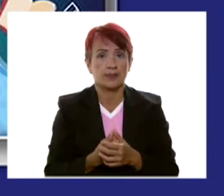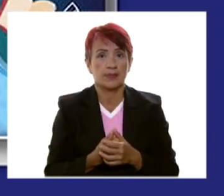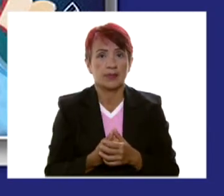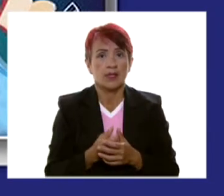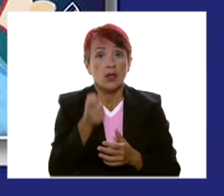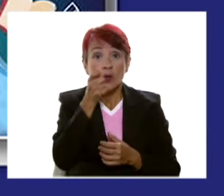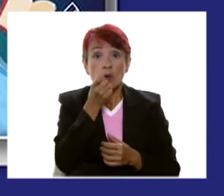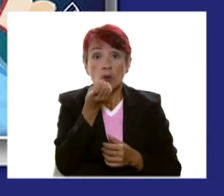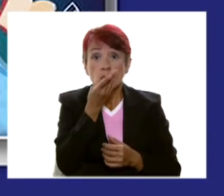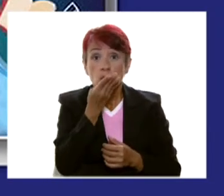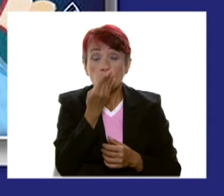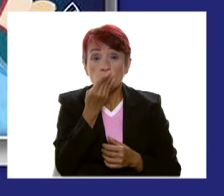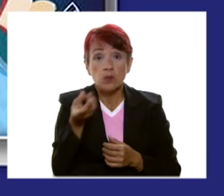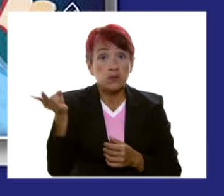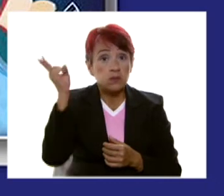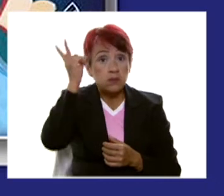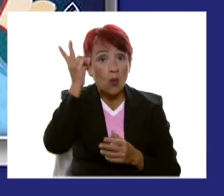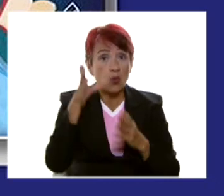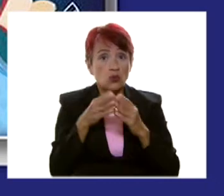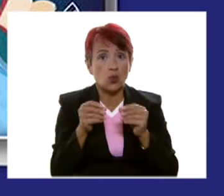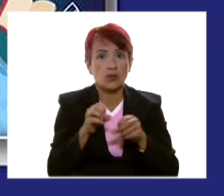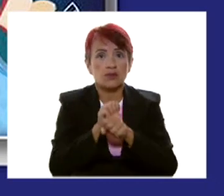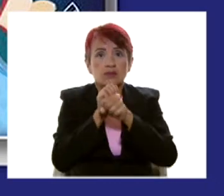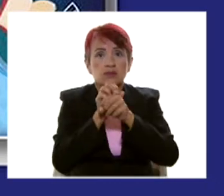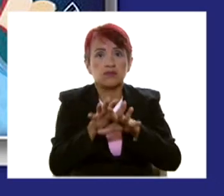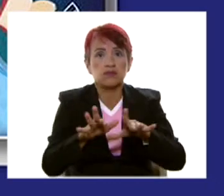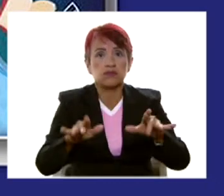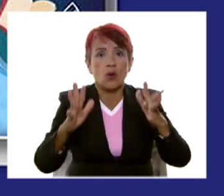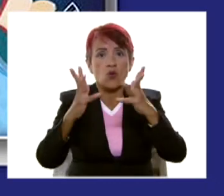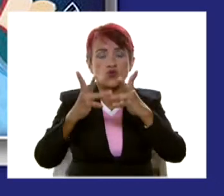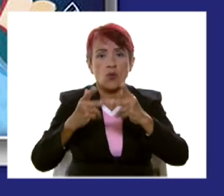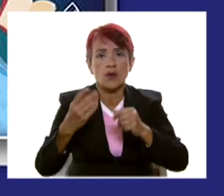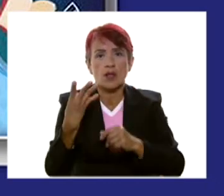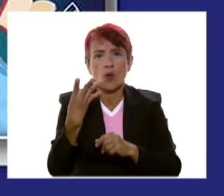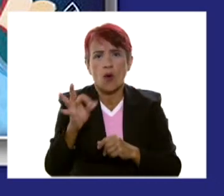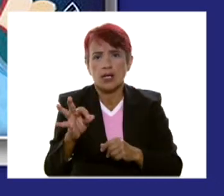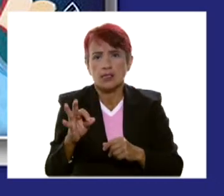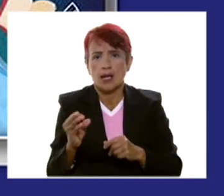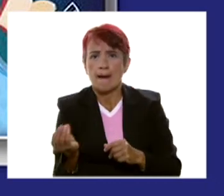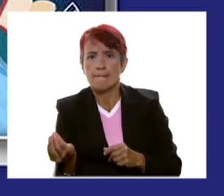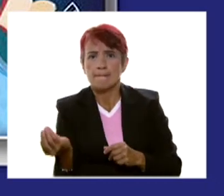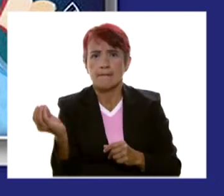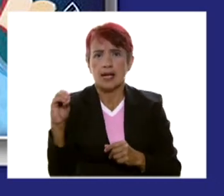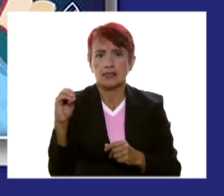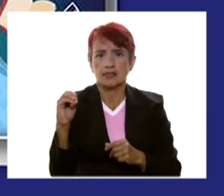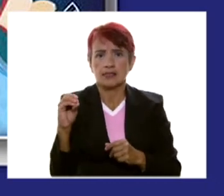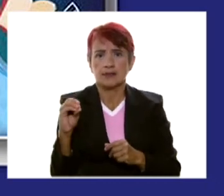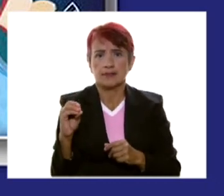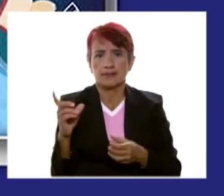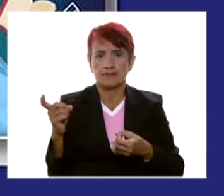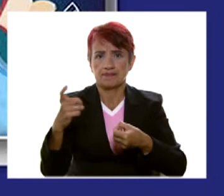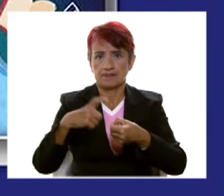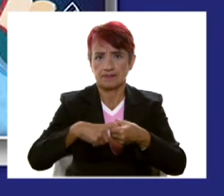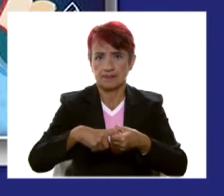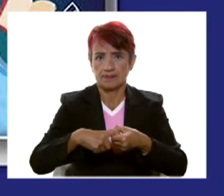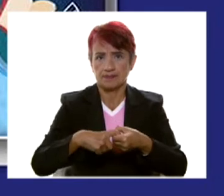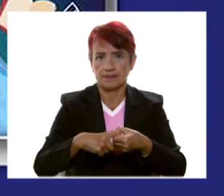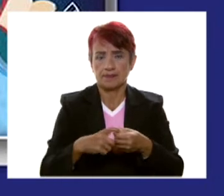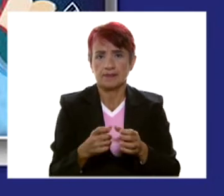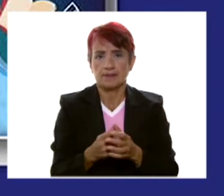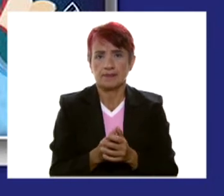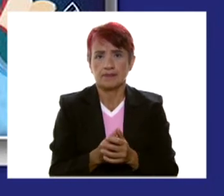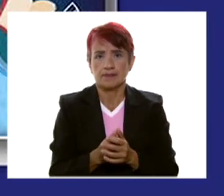Los pueblos indígenas en nuestro país se distribuyen en un número de más de 40, como se los mencioné. Incluyen